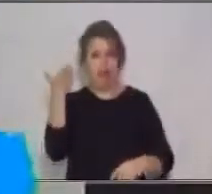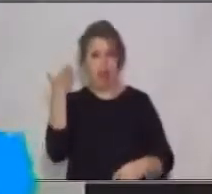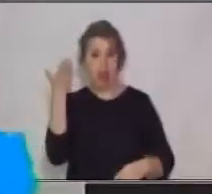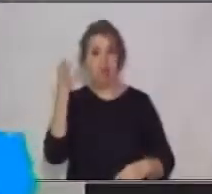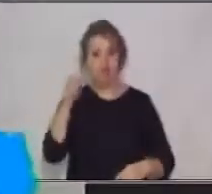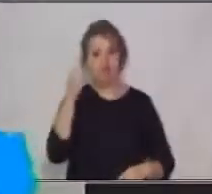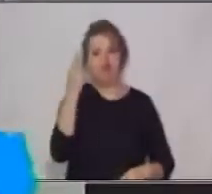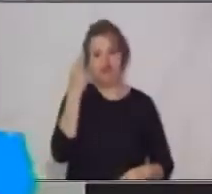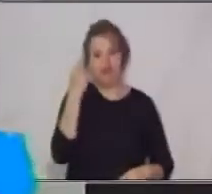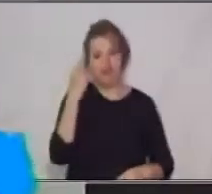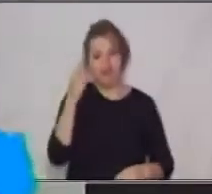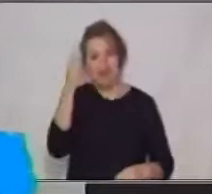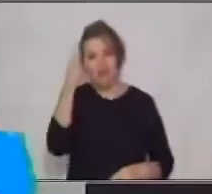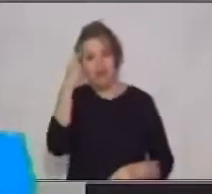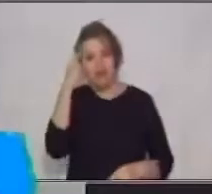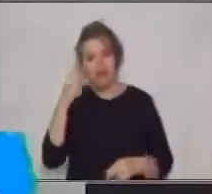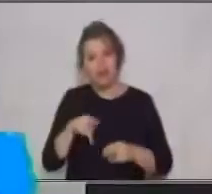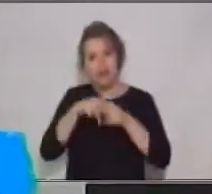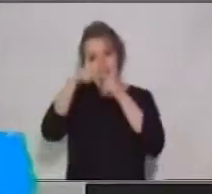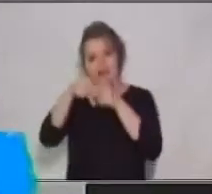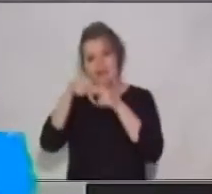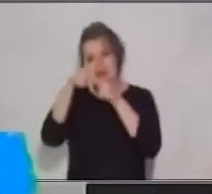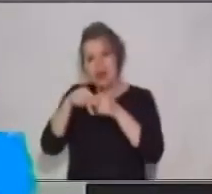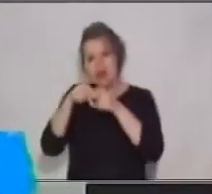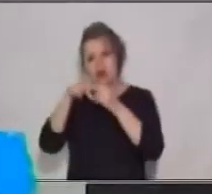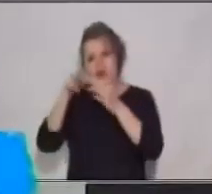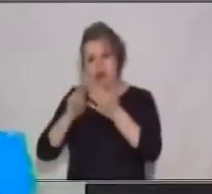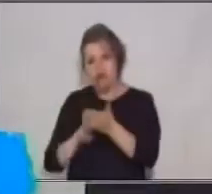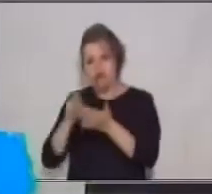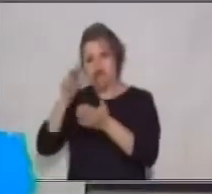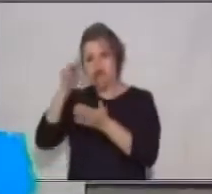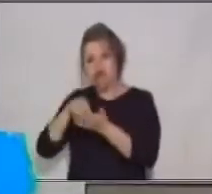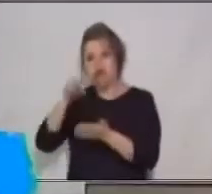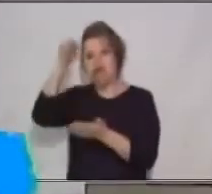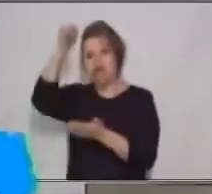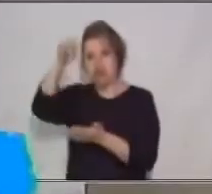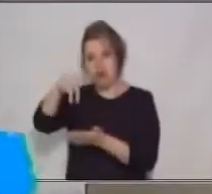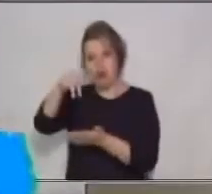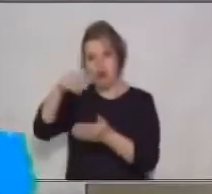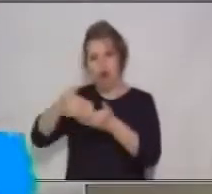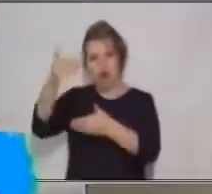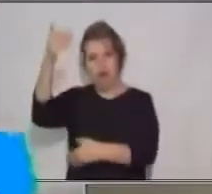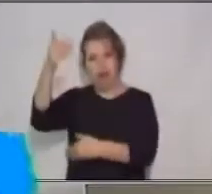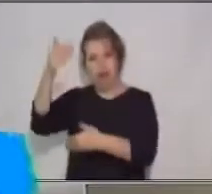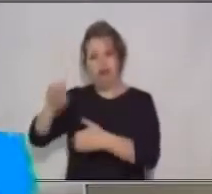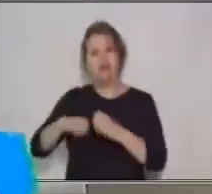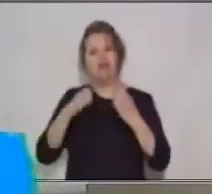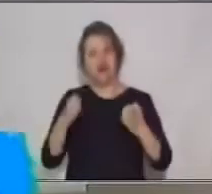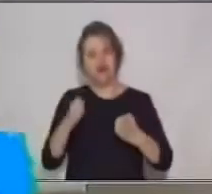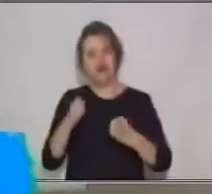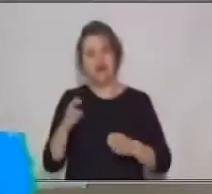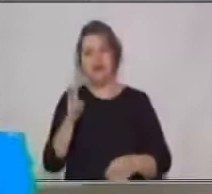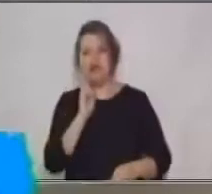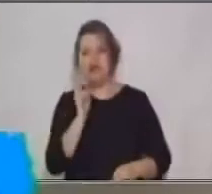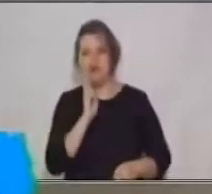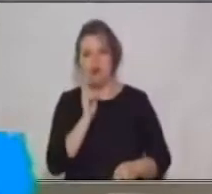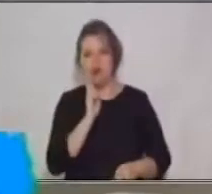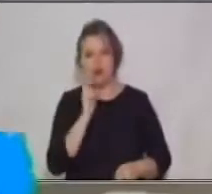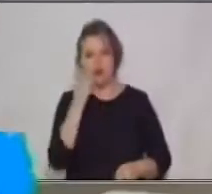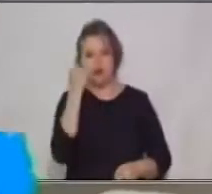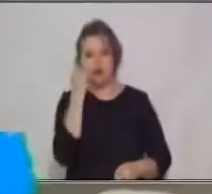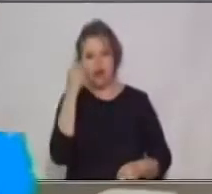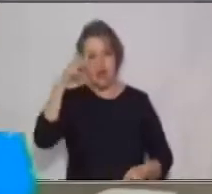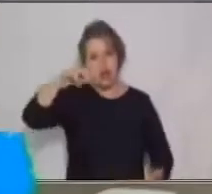el caballo ya saltó la barda. A comparación de lo que nos explica entonces los verbos